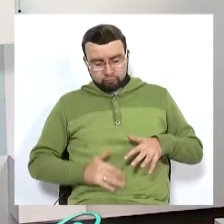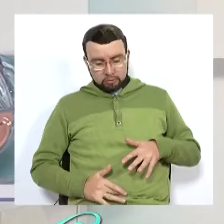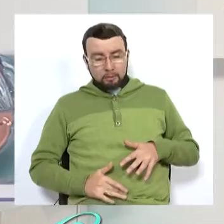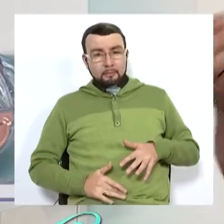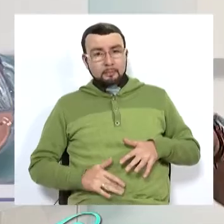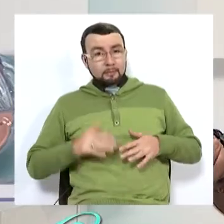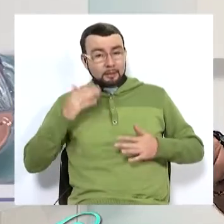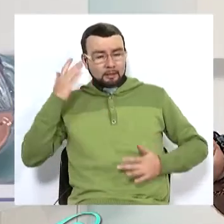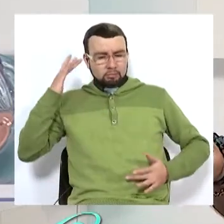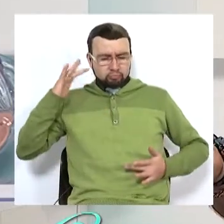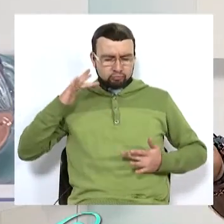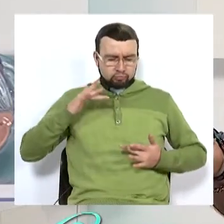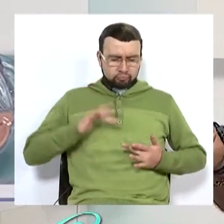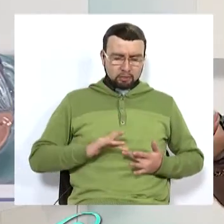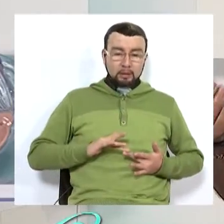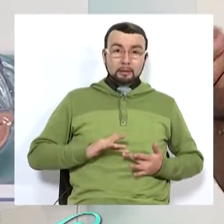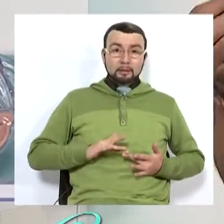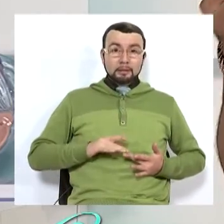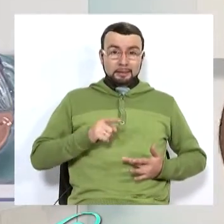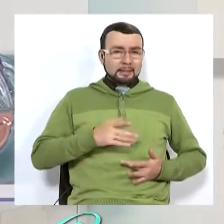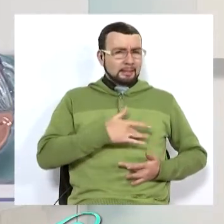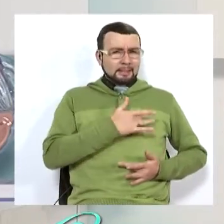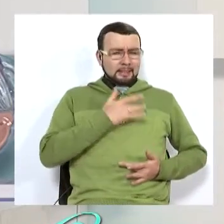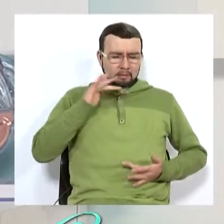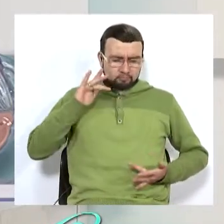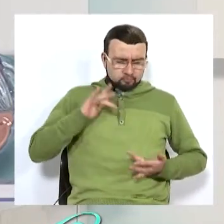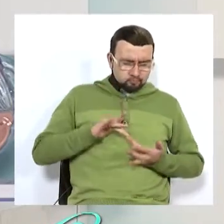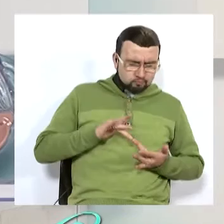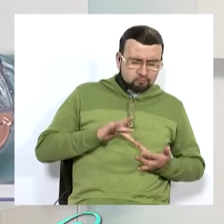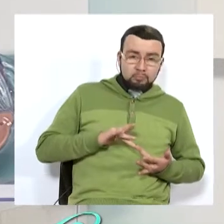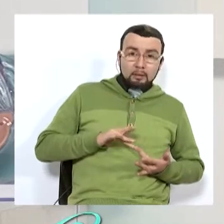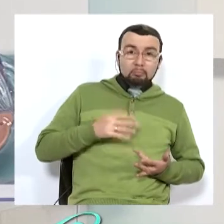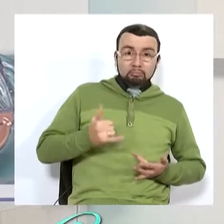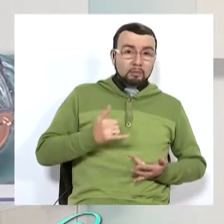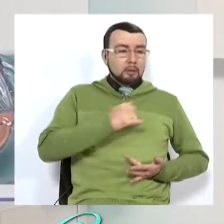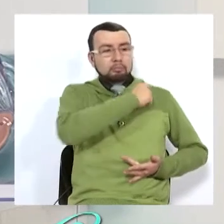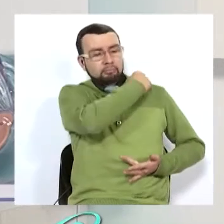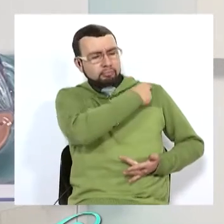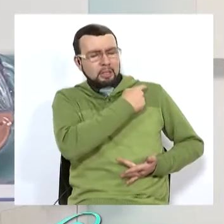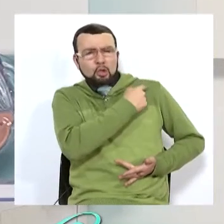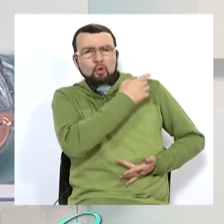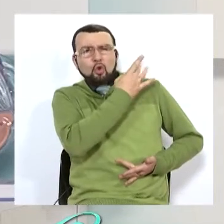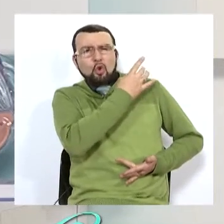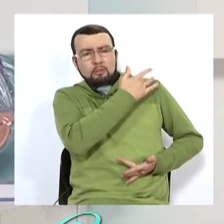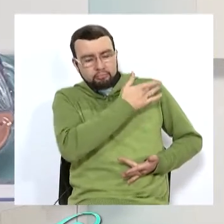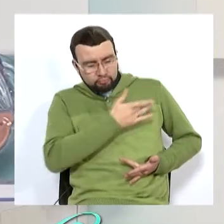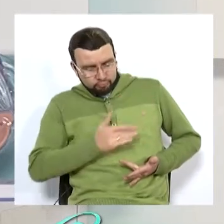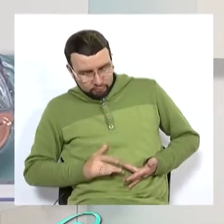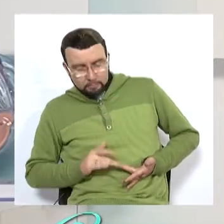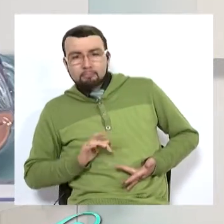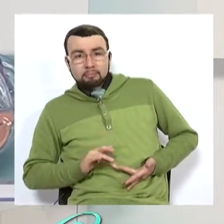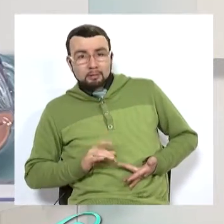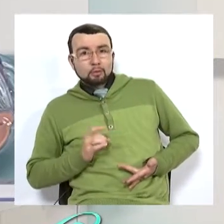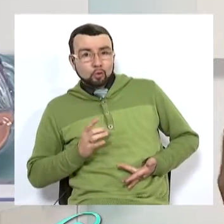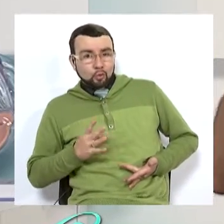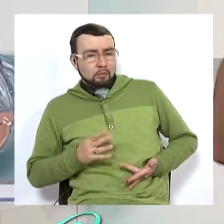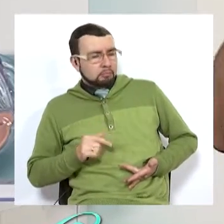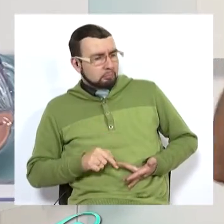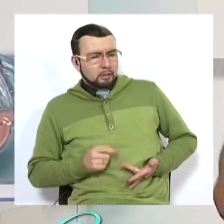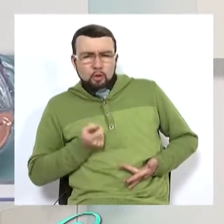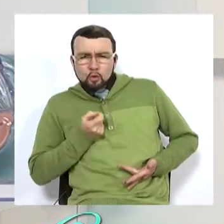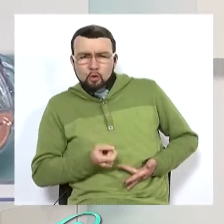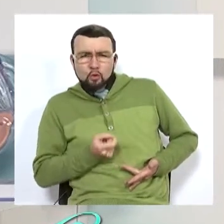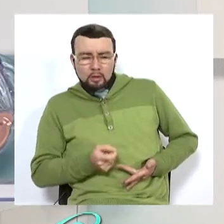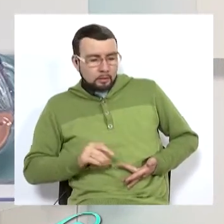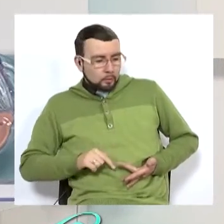sensibilidad tanto a un órgano como a una estructura ósea o muscular que puede estar cercana